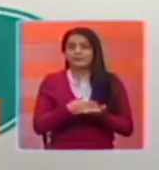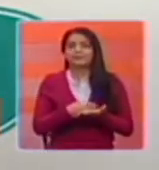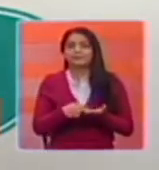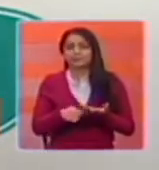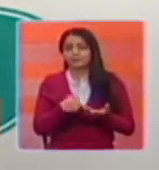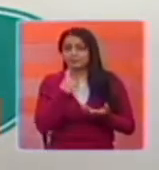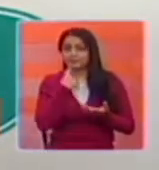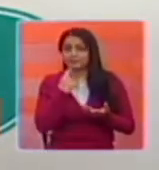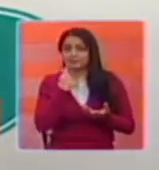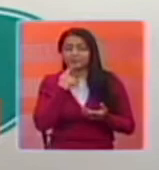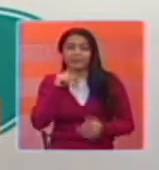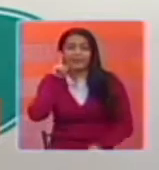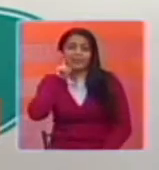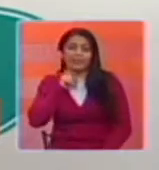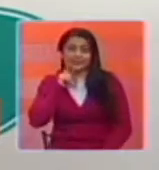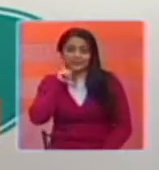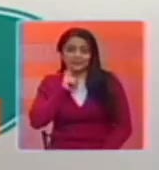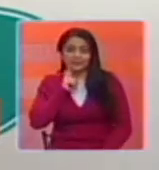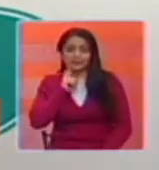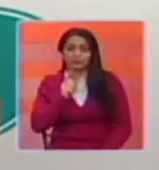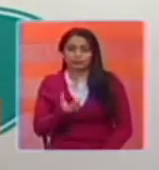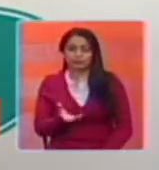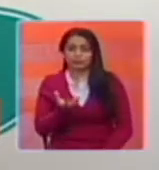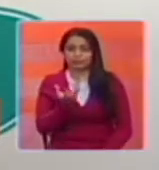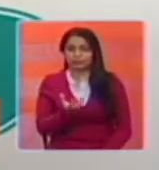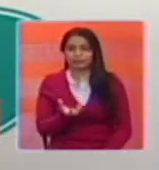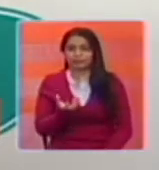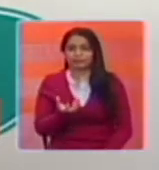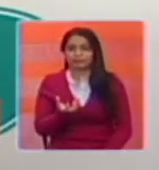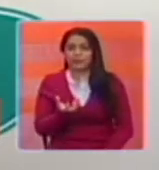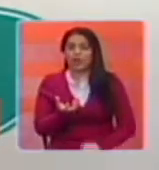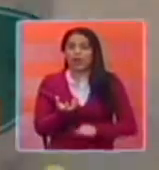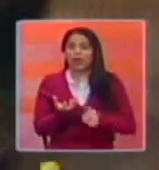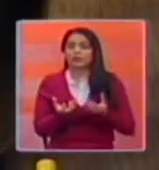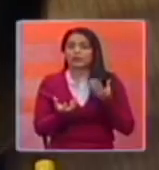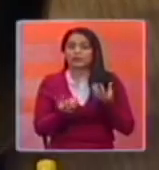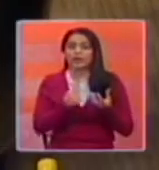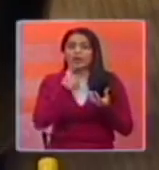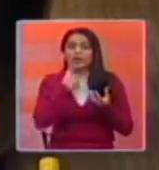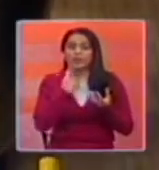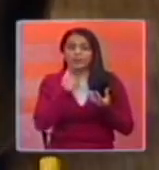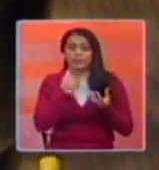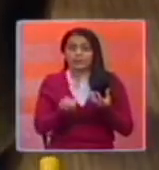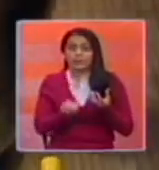morena aquí, una combinación. Azúcar blanca.